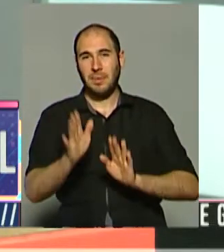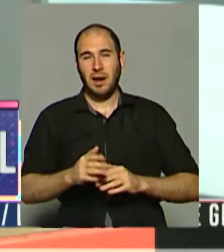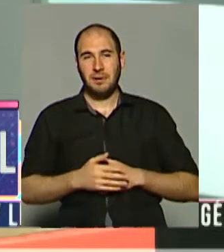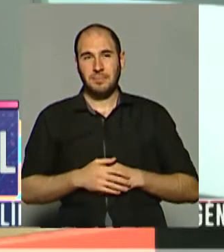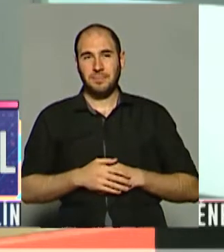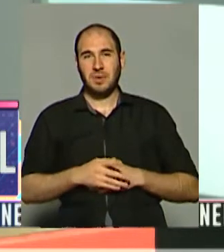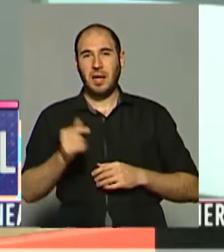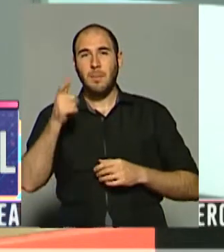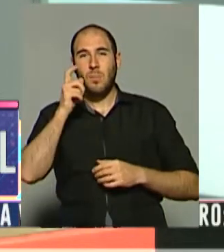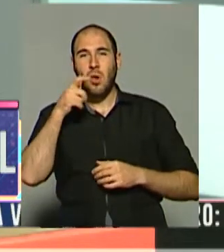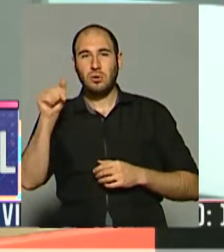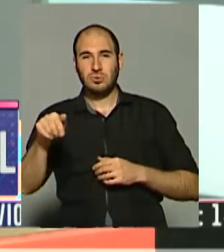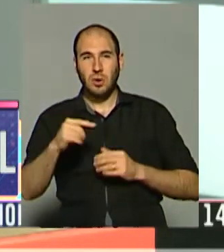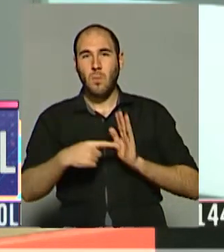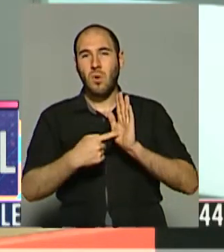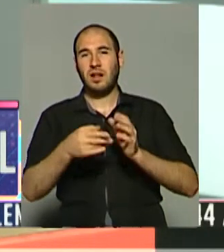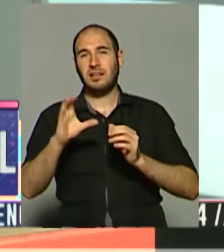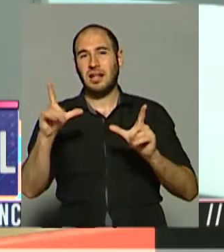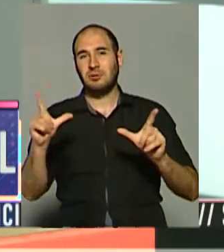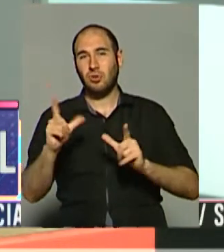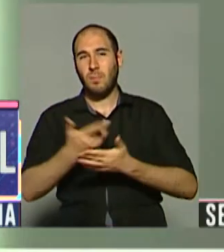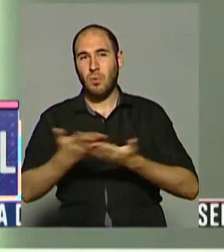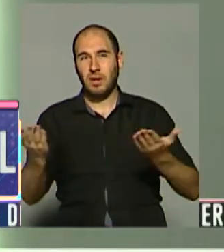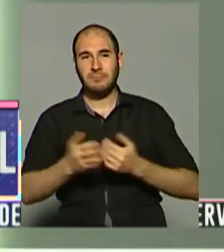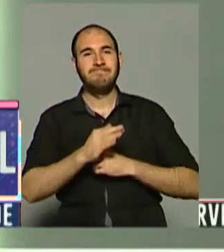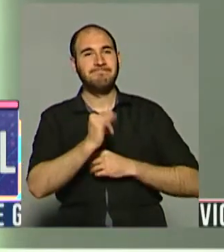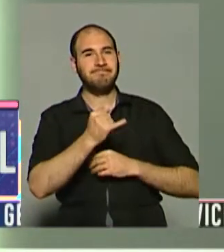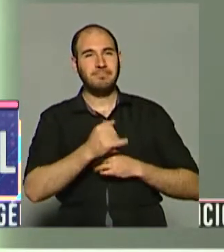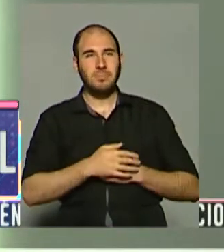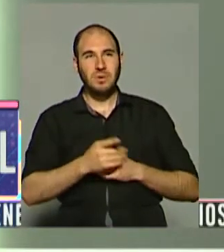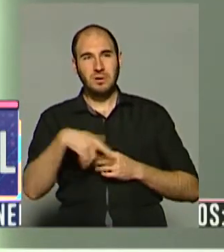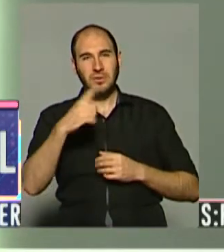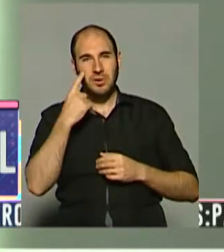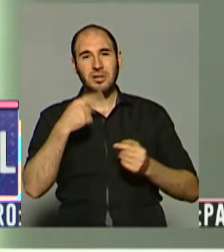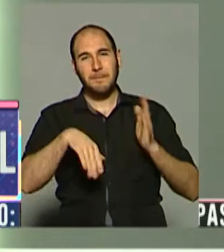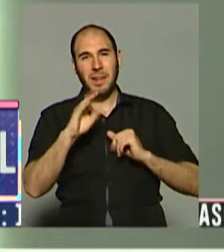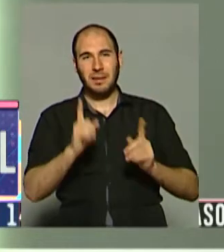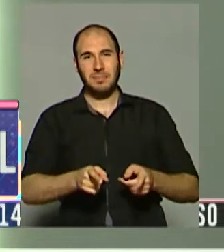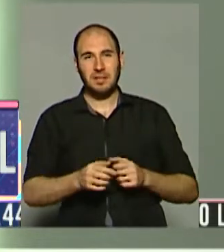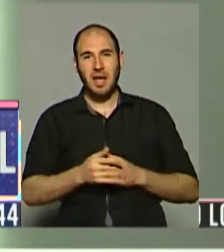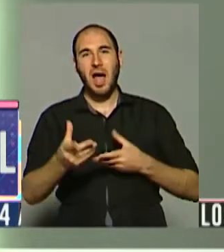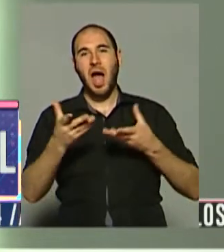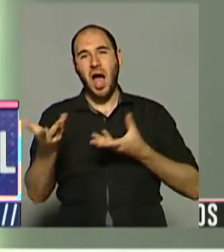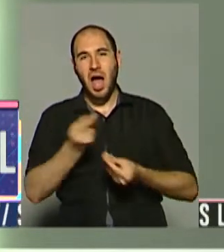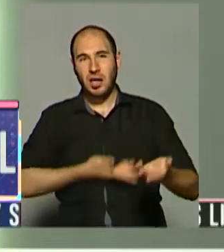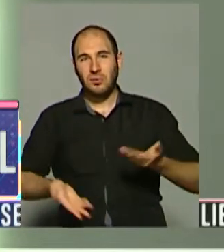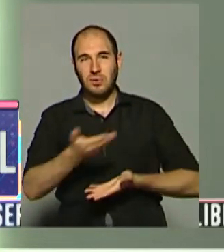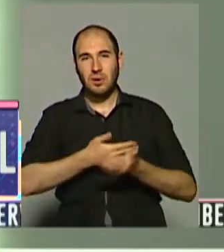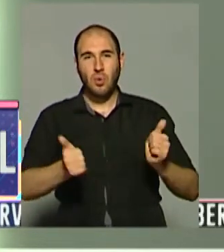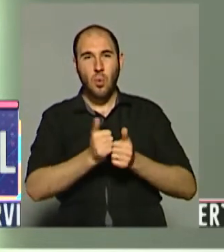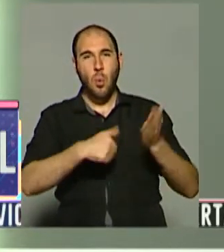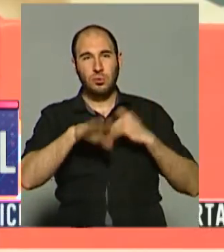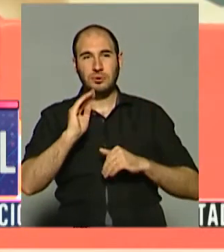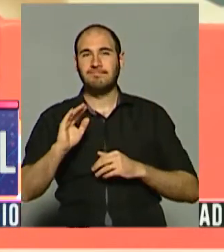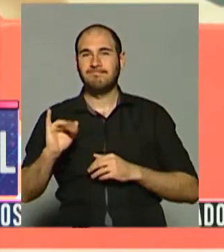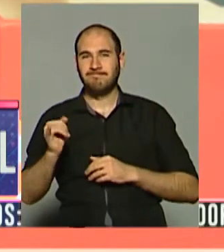ser la producción que se va a ver a través de la televisión pública, ¿no? Sí, conociéndonos más también y colaborando y creciendo juntos.